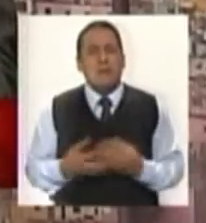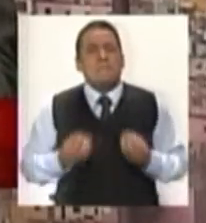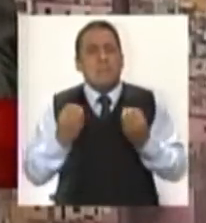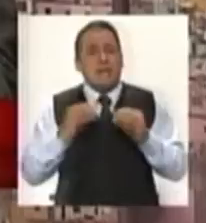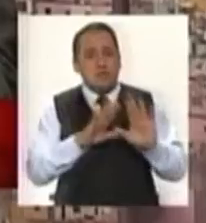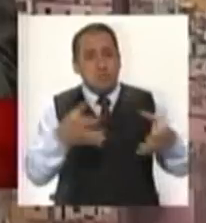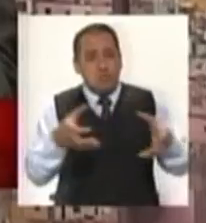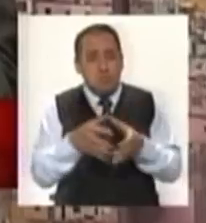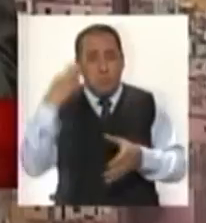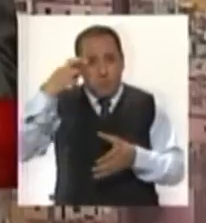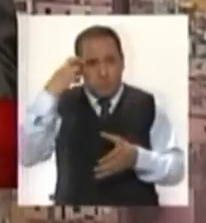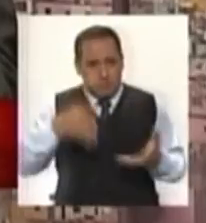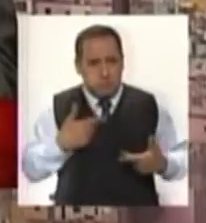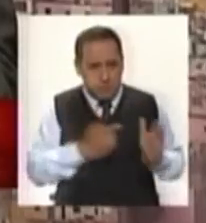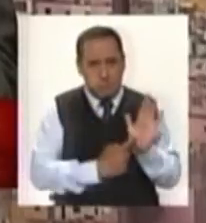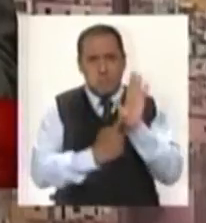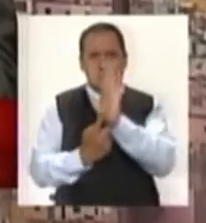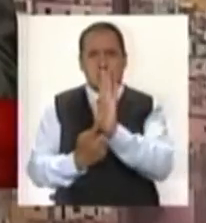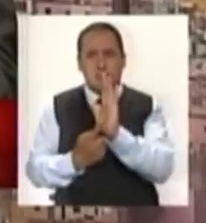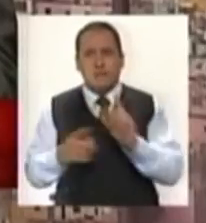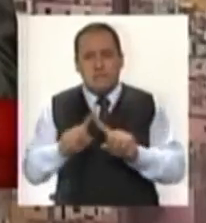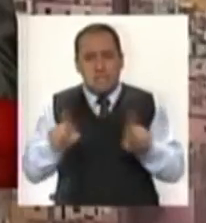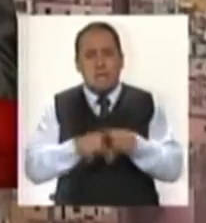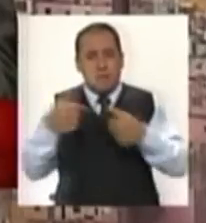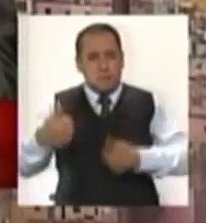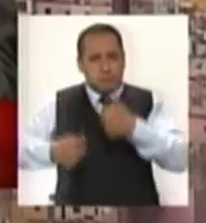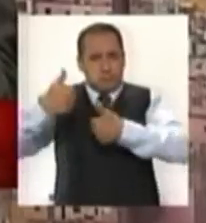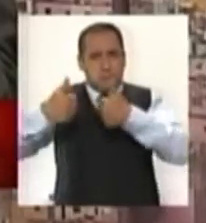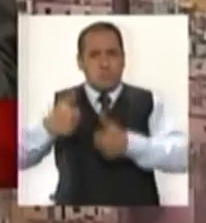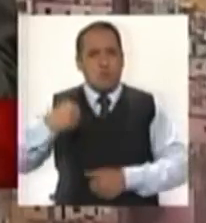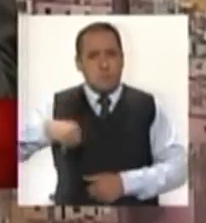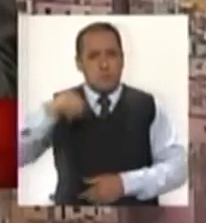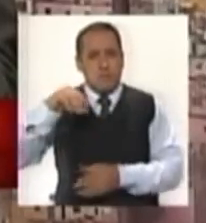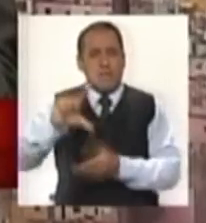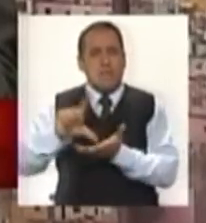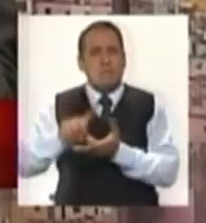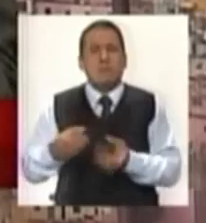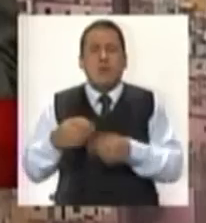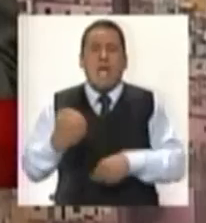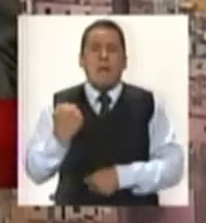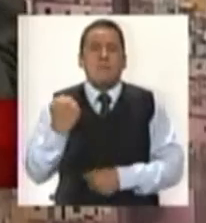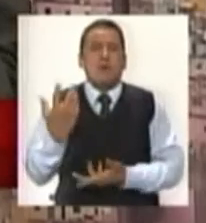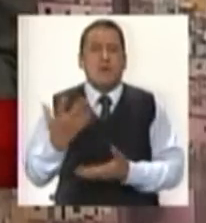que su partido político pueda presentarse y competir por la alcaldía de Lima. ¿Por qué tanto